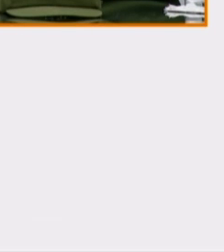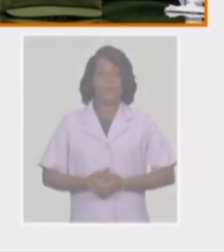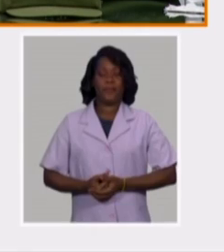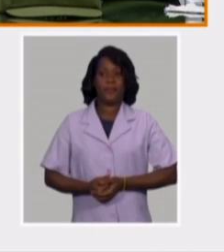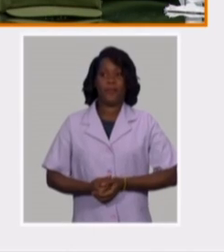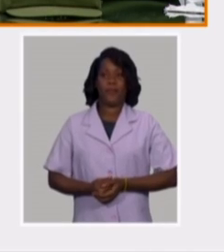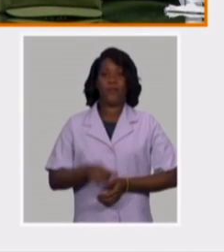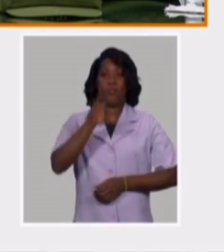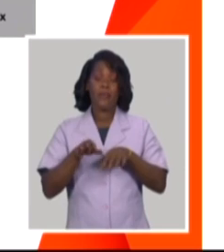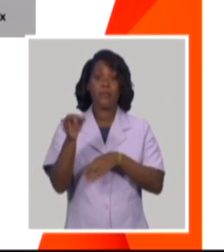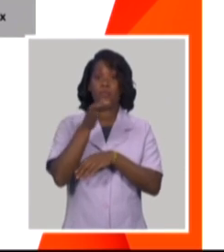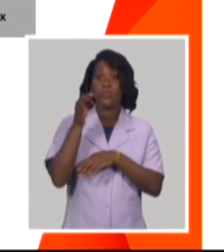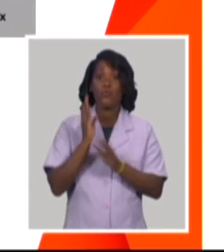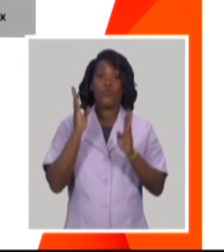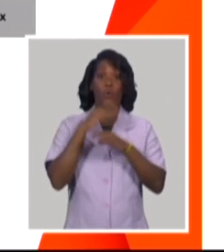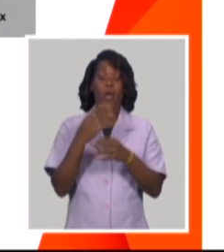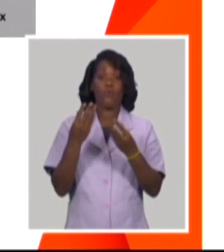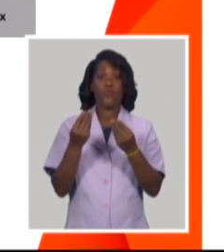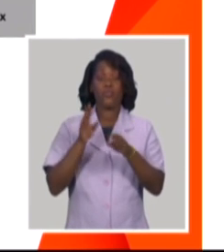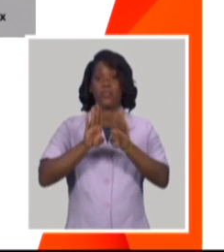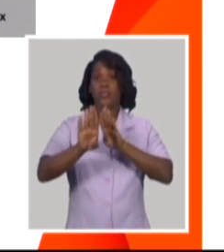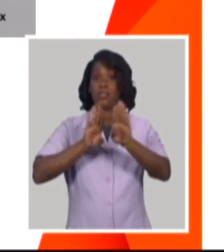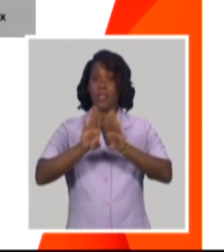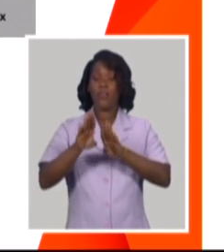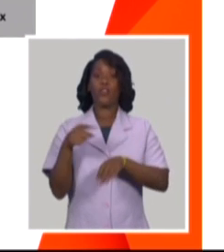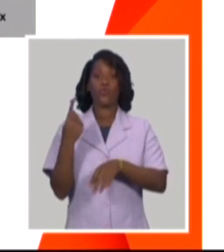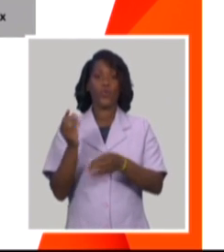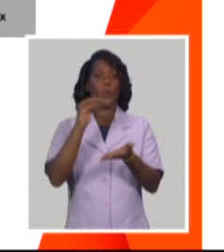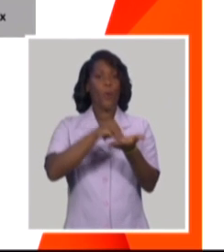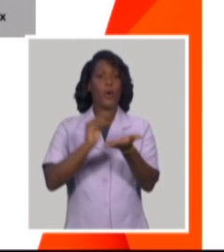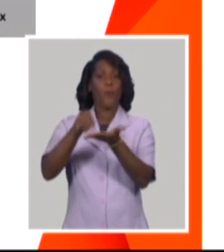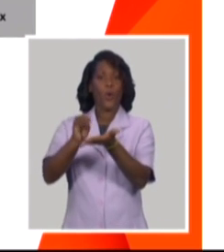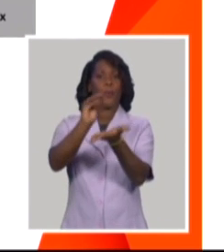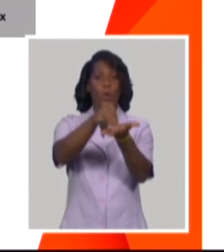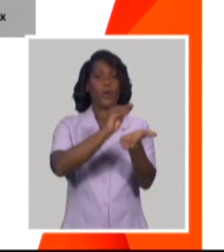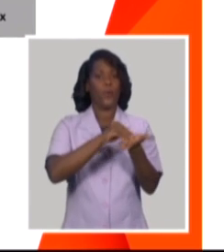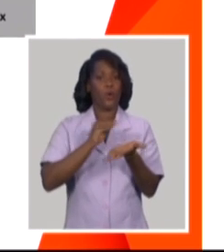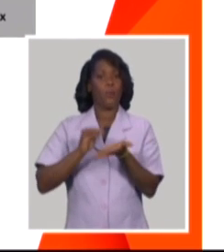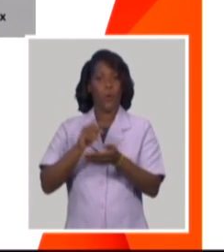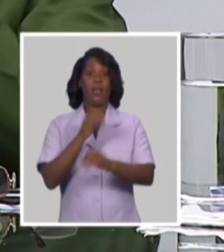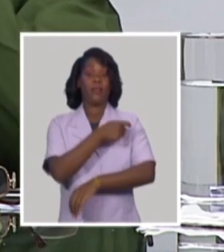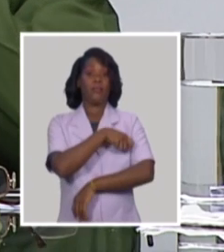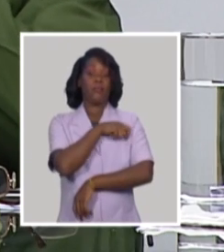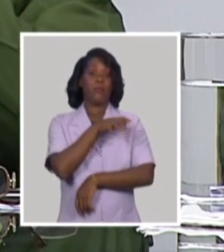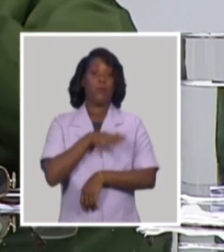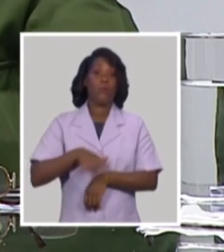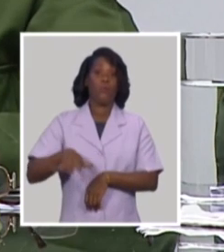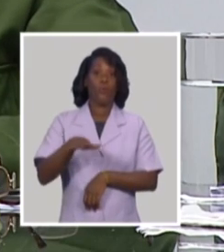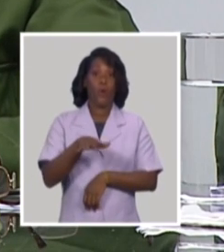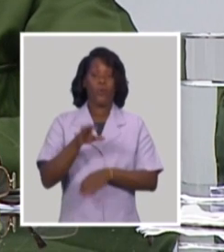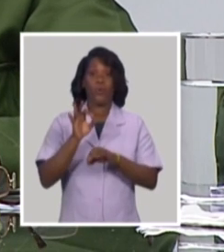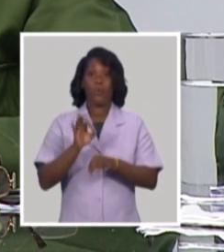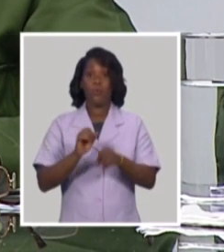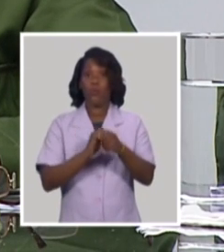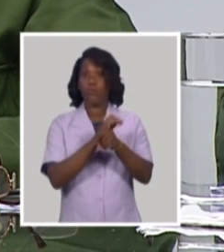06 por ciento por 100.000 habitantes pero en agosto el relajamiento de algunas medidas tras la reapertura gradual del país la